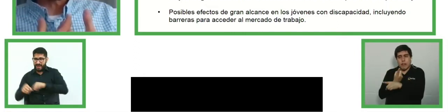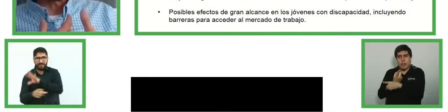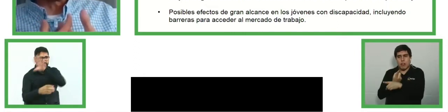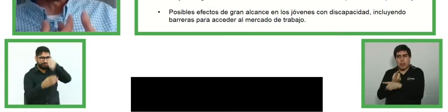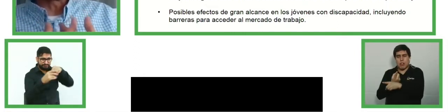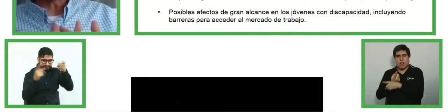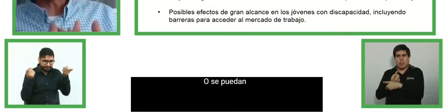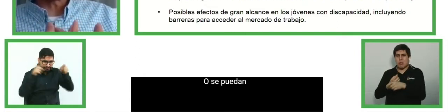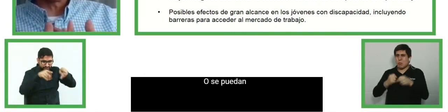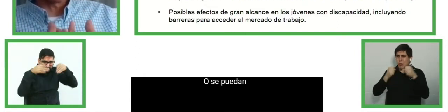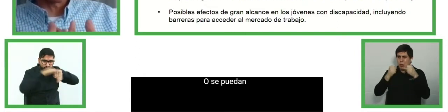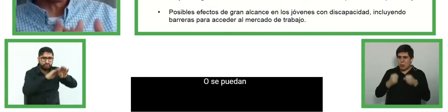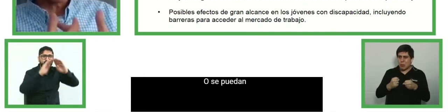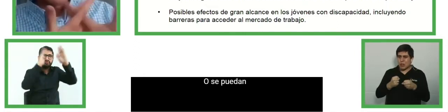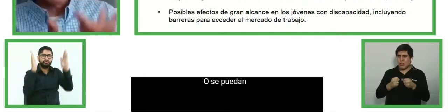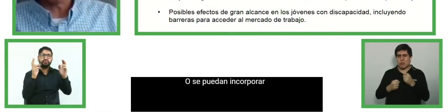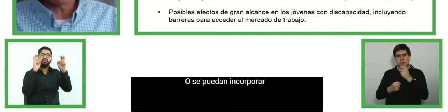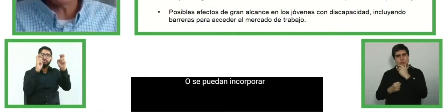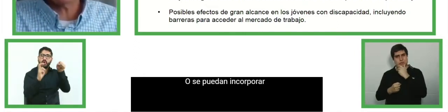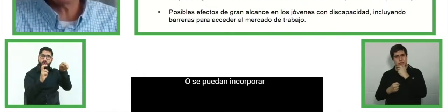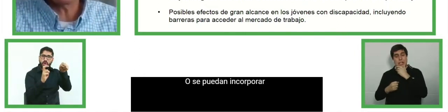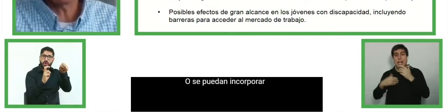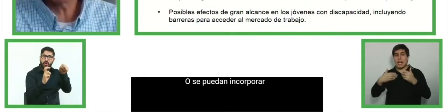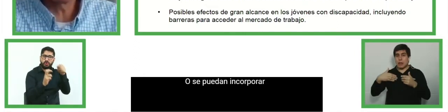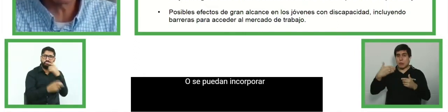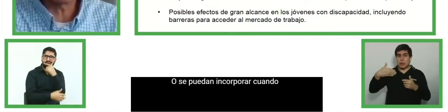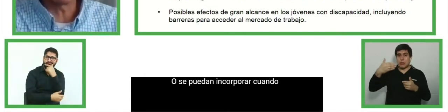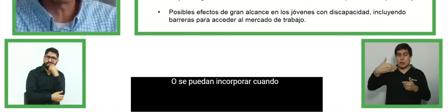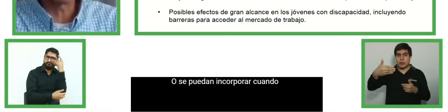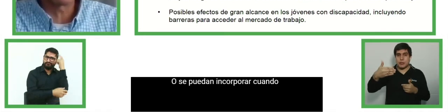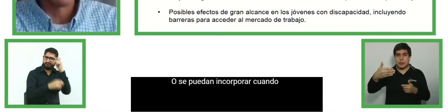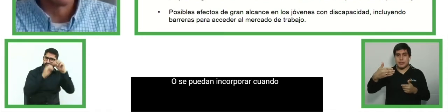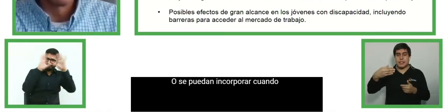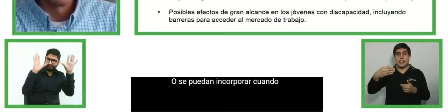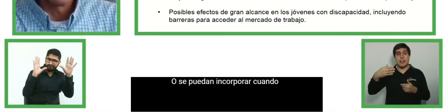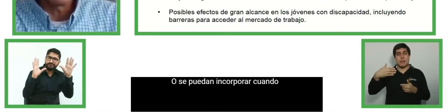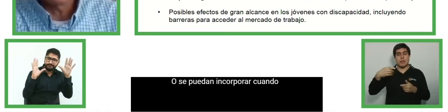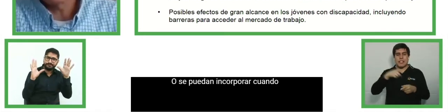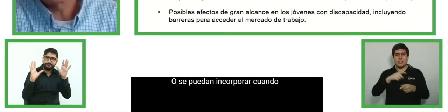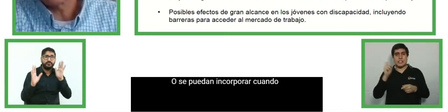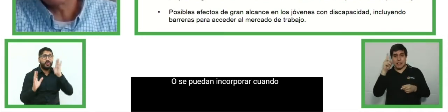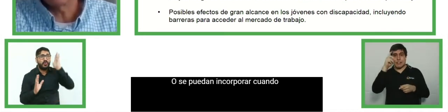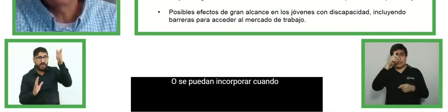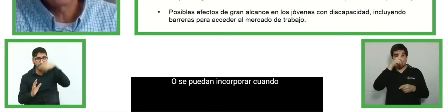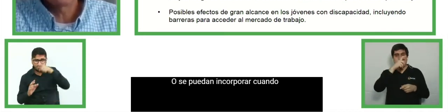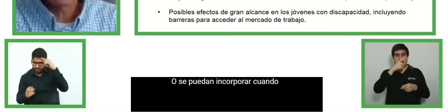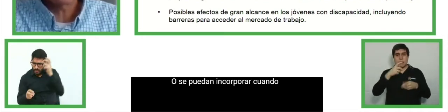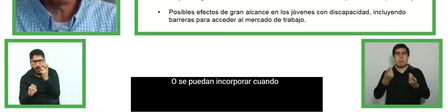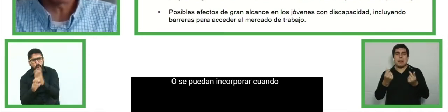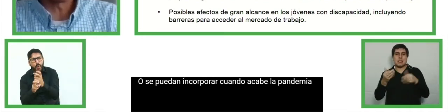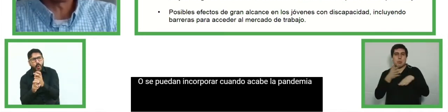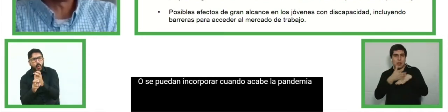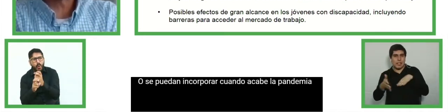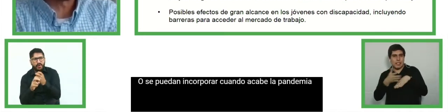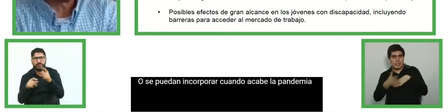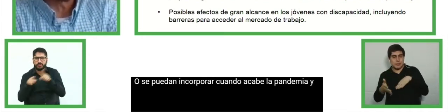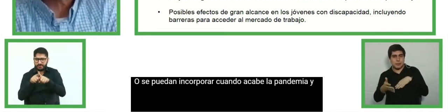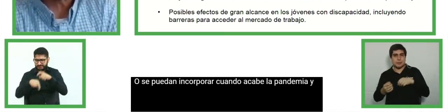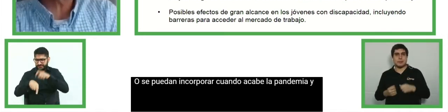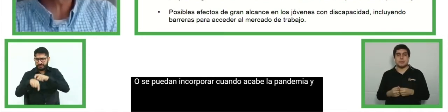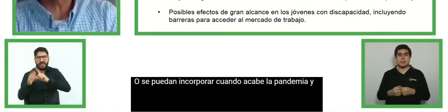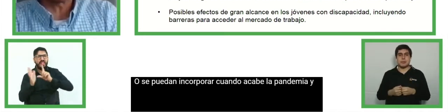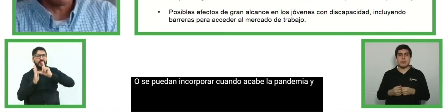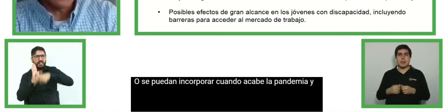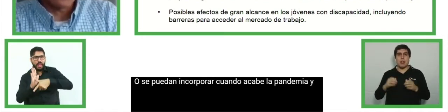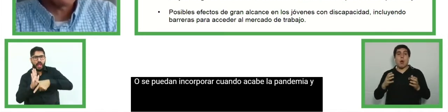influencia, el impacto que tienen ellos a largo plazo, desde luego es importantísimo. Y otras cosas que son invisibles, como por ejemplo el hecho de no